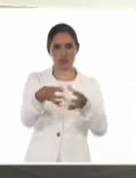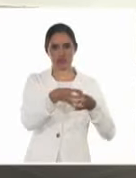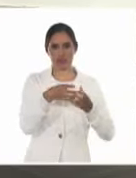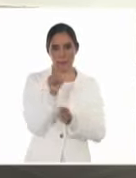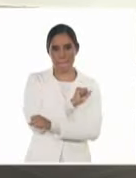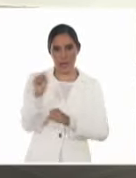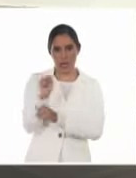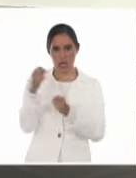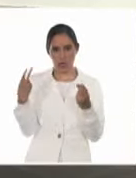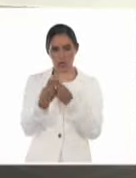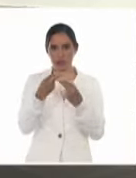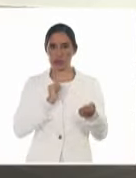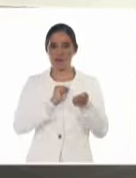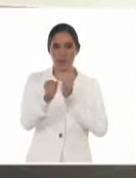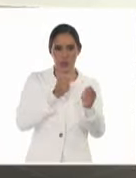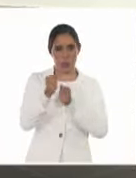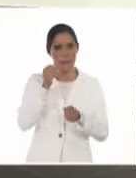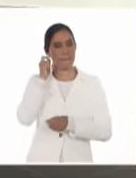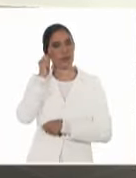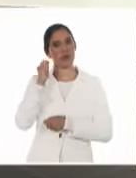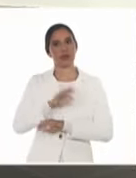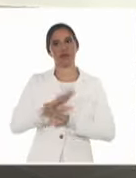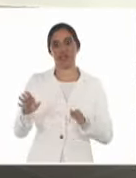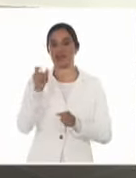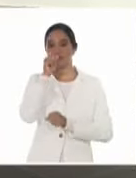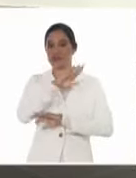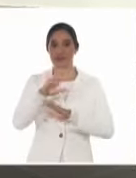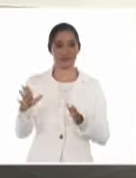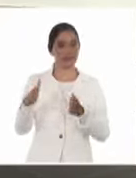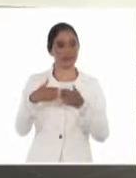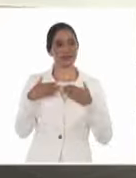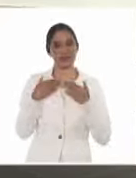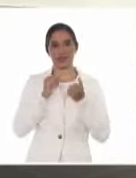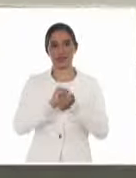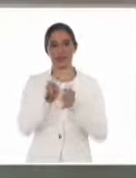Nacional de Boxeo Femenino. Punto final a los deportes. Buenas tardes.